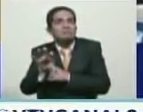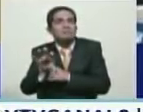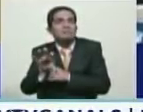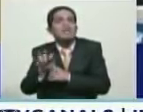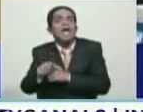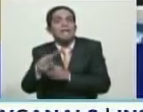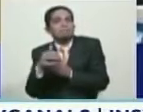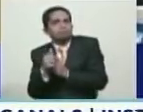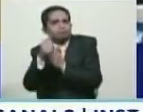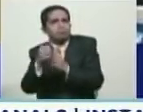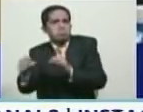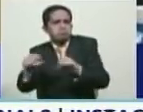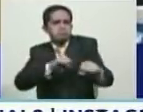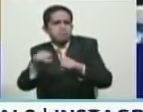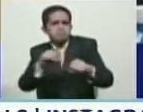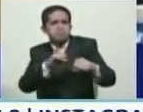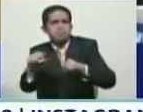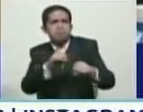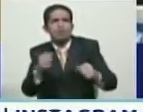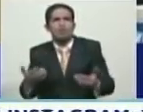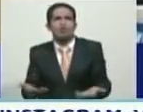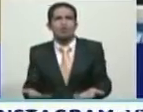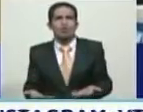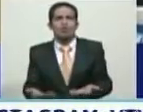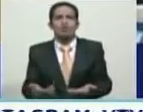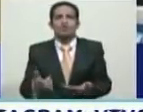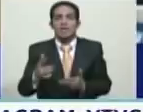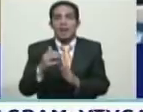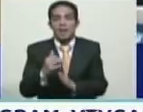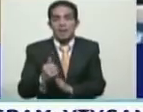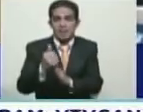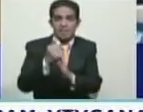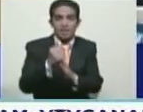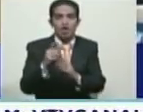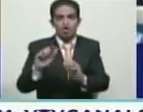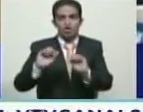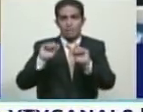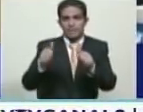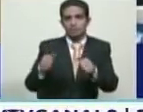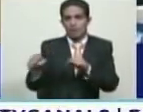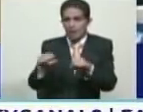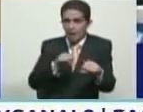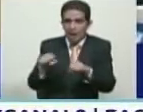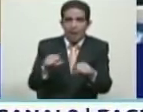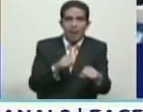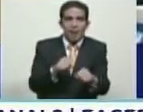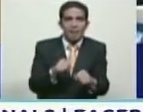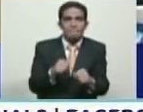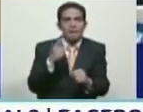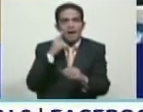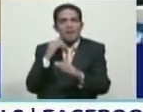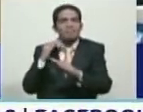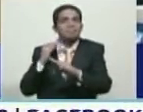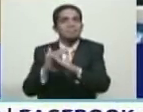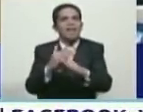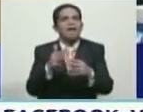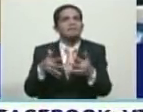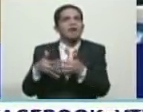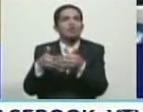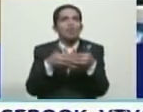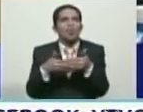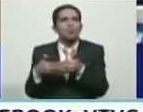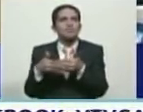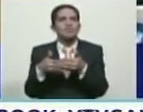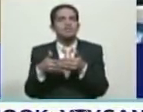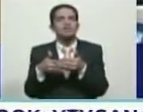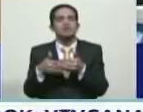led the way que lideró el camino para detener a los Estados Unidos de